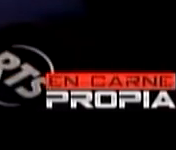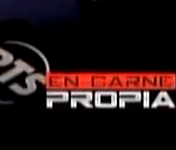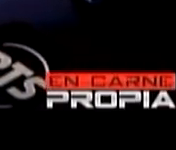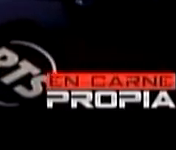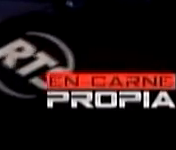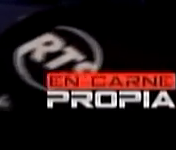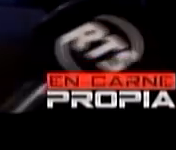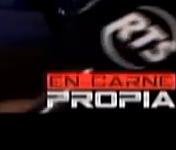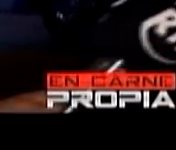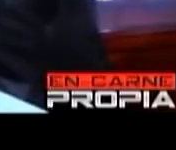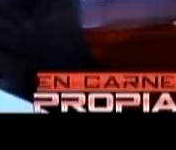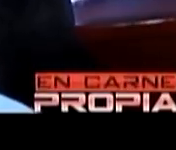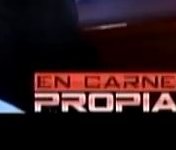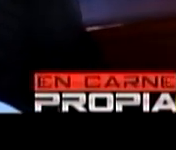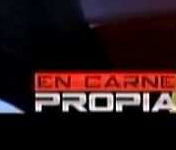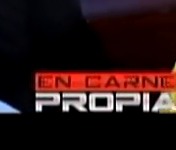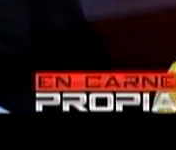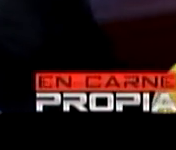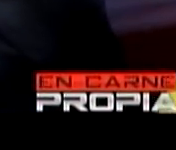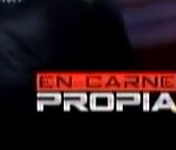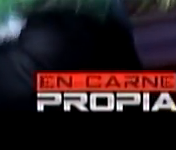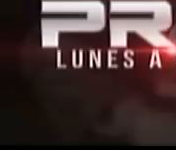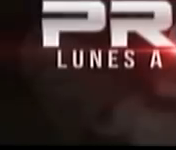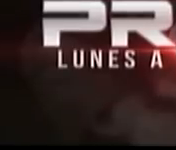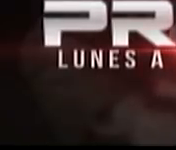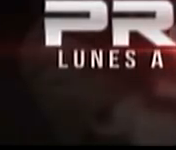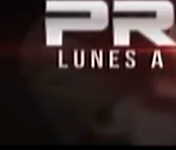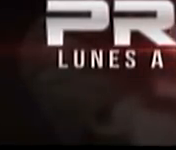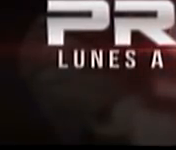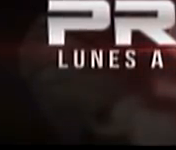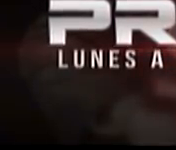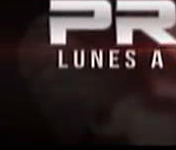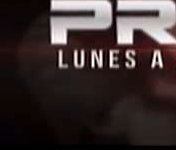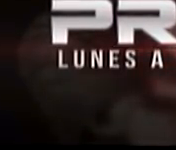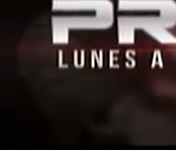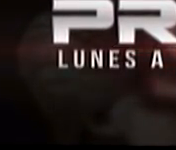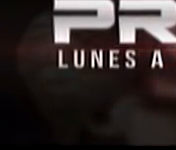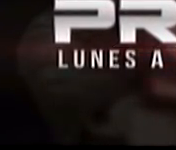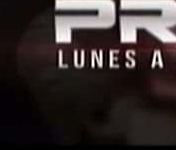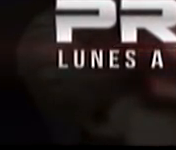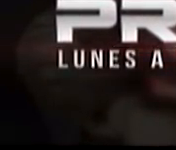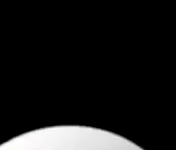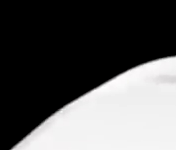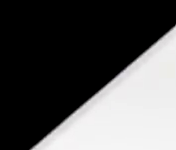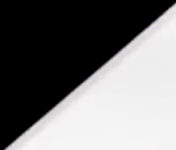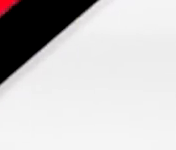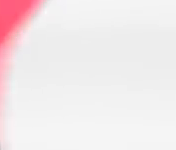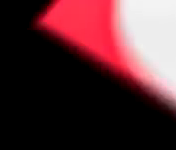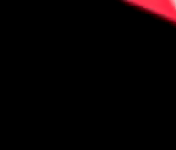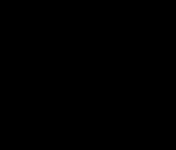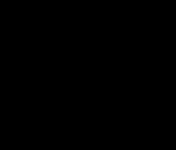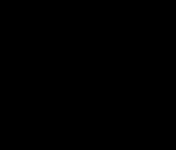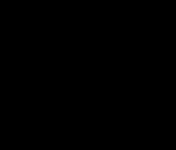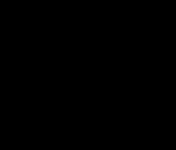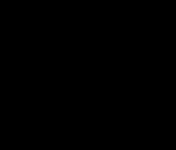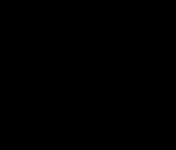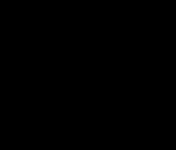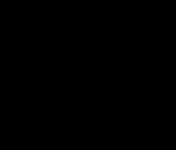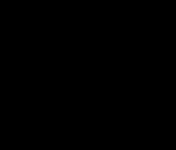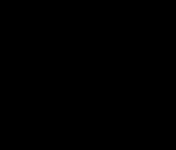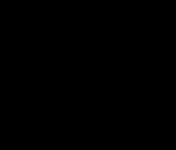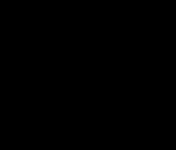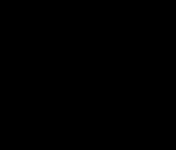barcelona llora a sus hinchas fallecidos los detalles esta noche a las 21 30 en carne propia